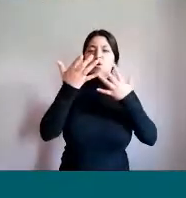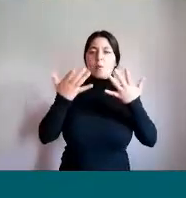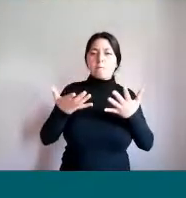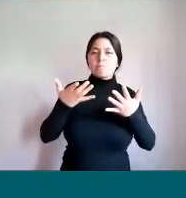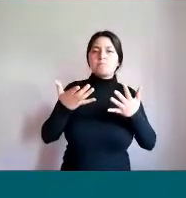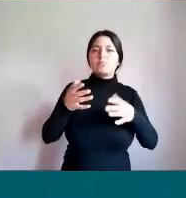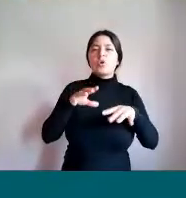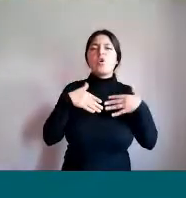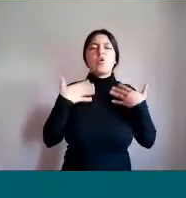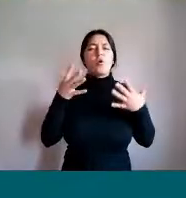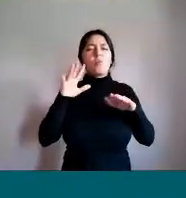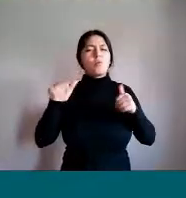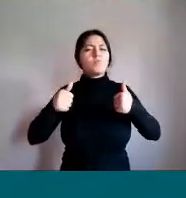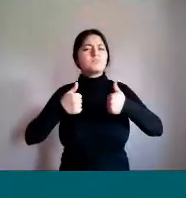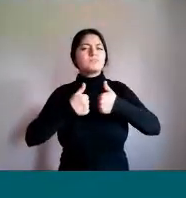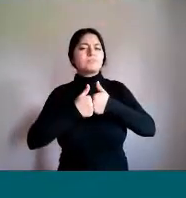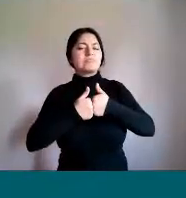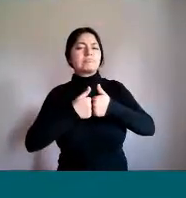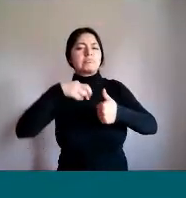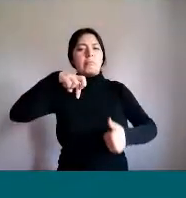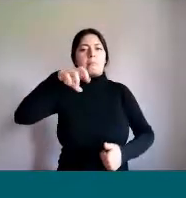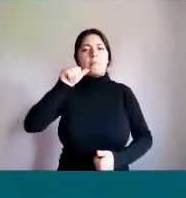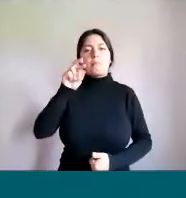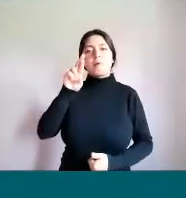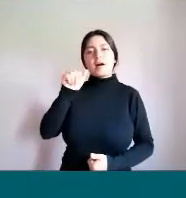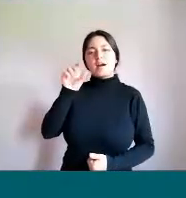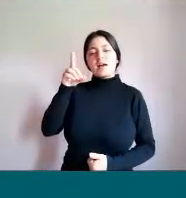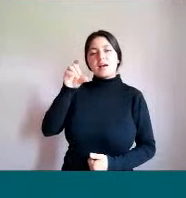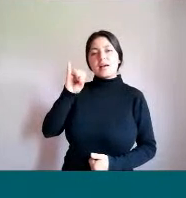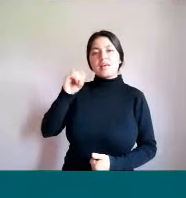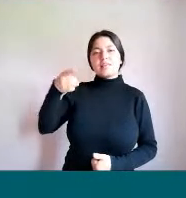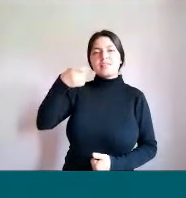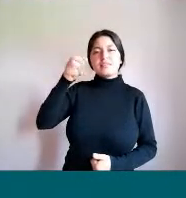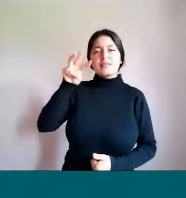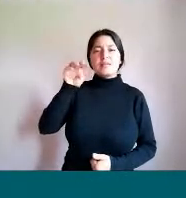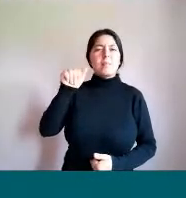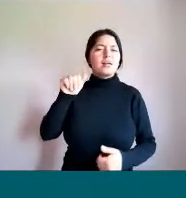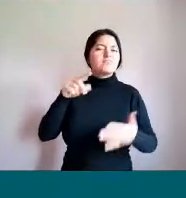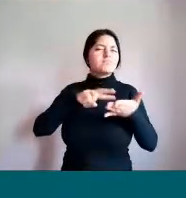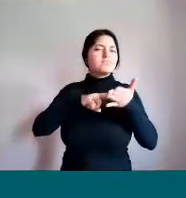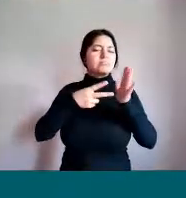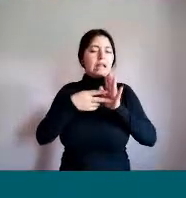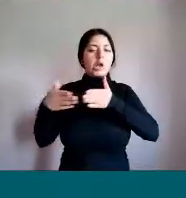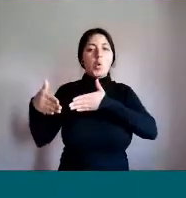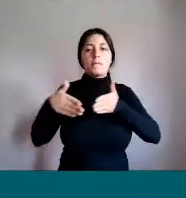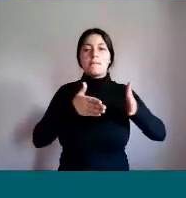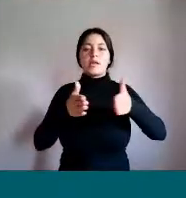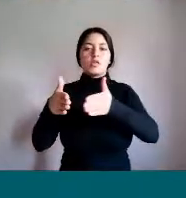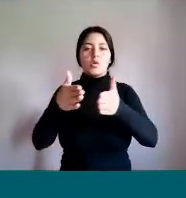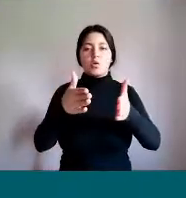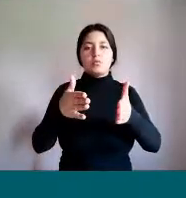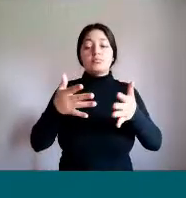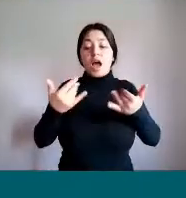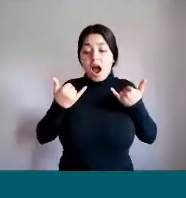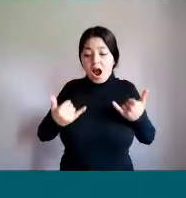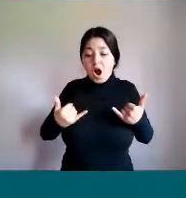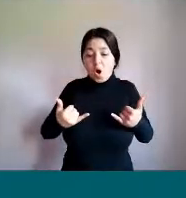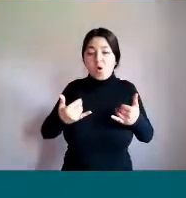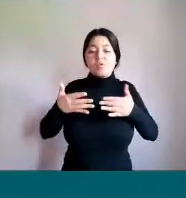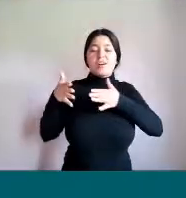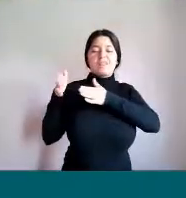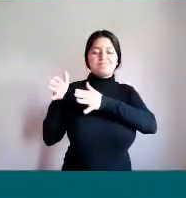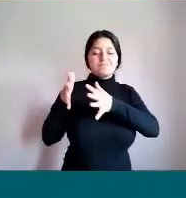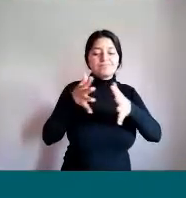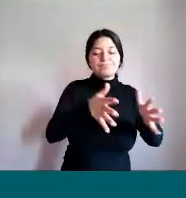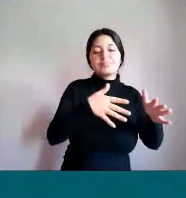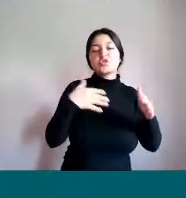de aprendizaje. Durante el último tiempo parece que nos hemos centrado especialmente en el desarrollo de metodologías,